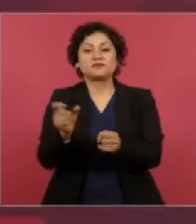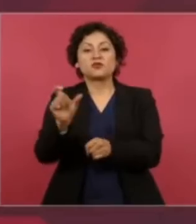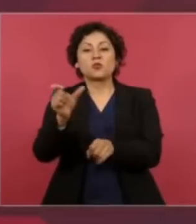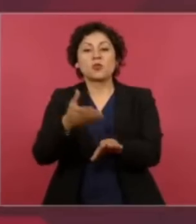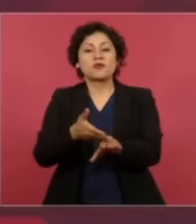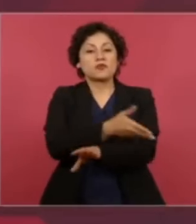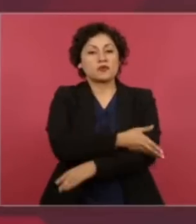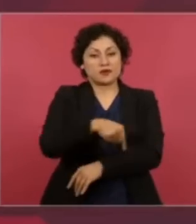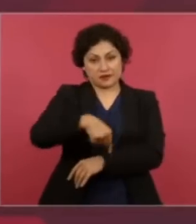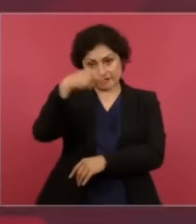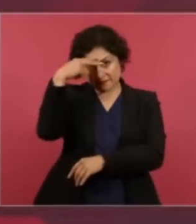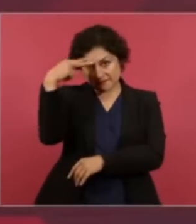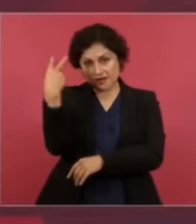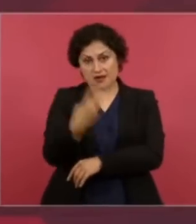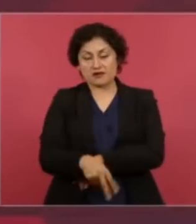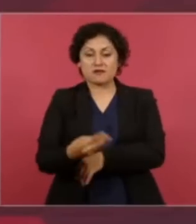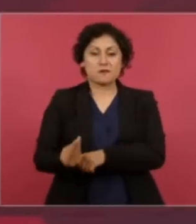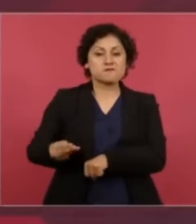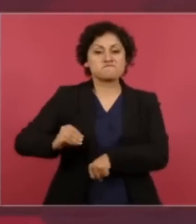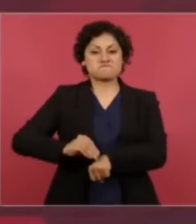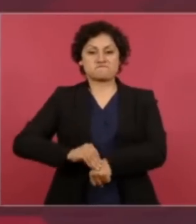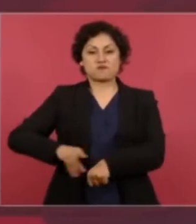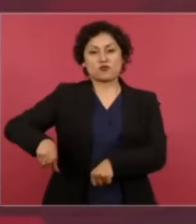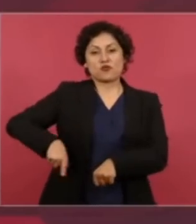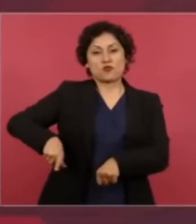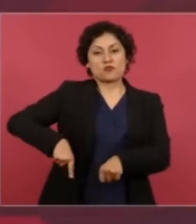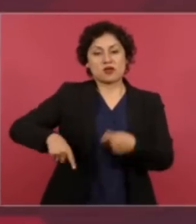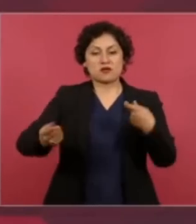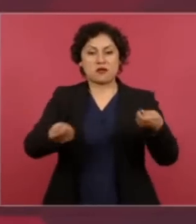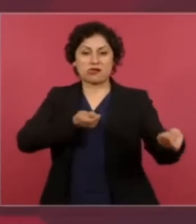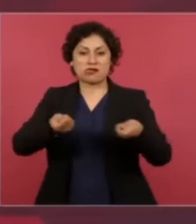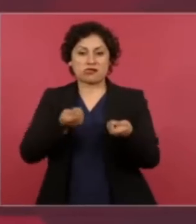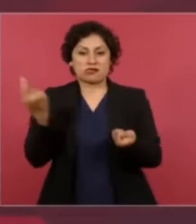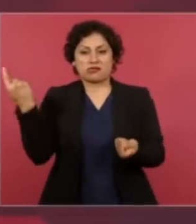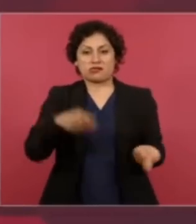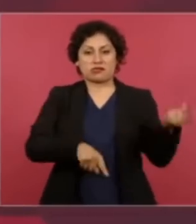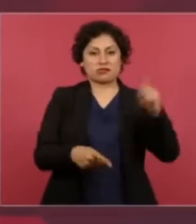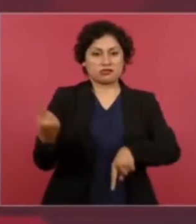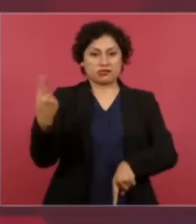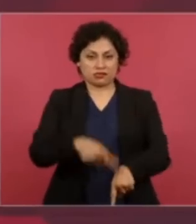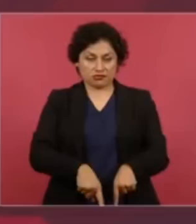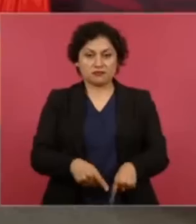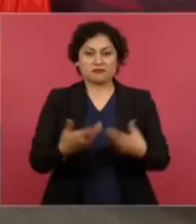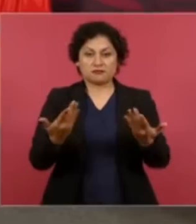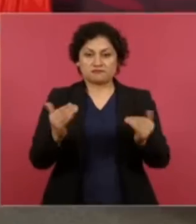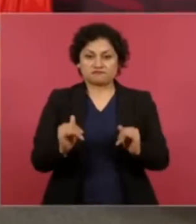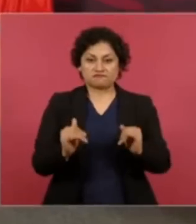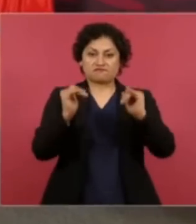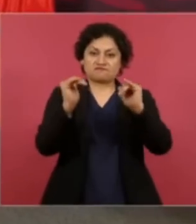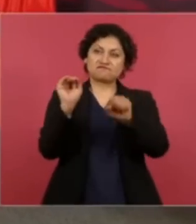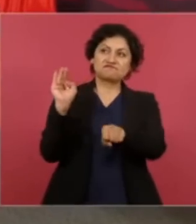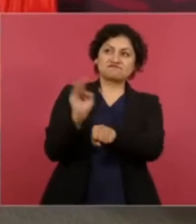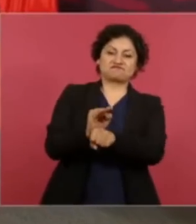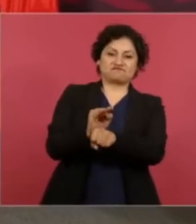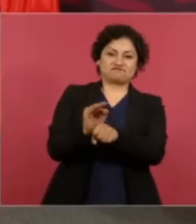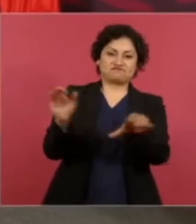México un gobierno oligárquico, es decir, un gobierno al servicio